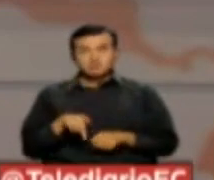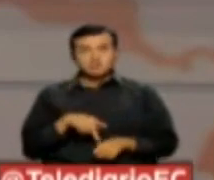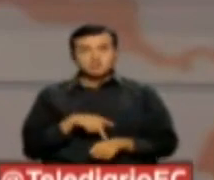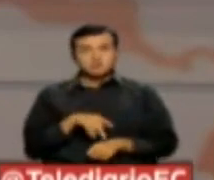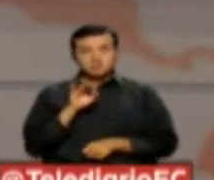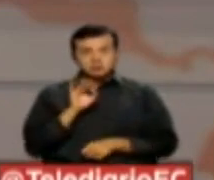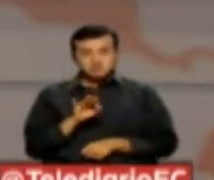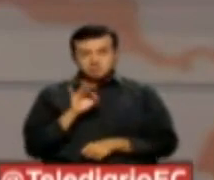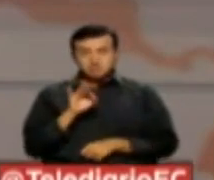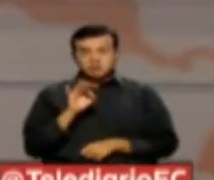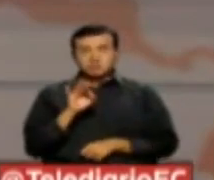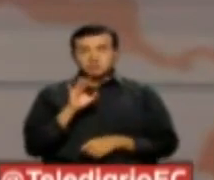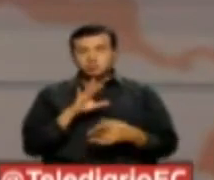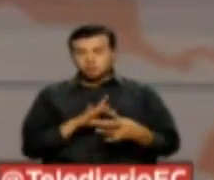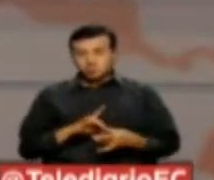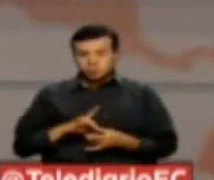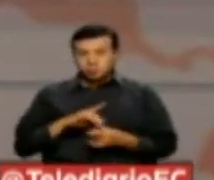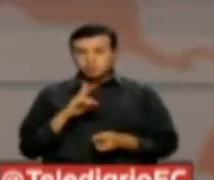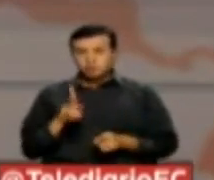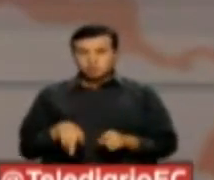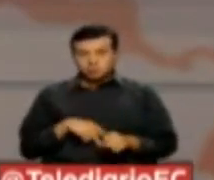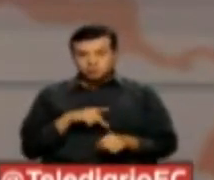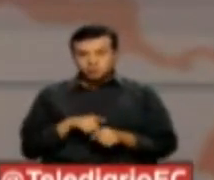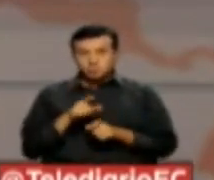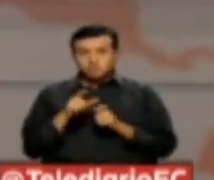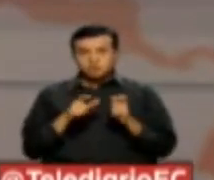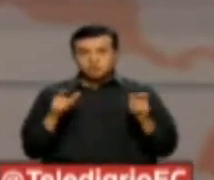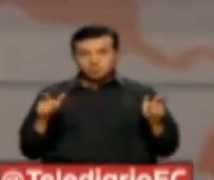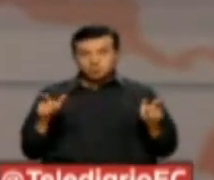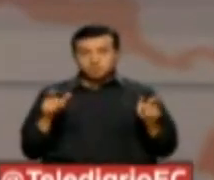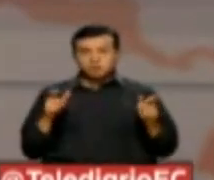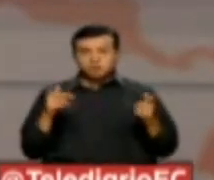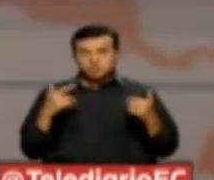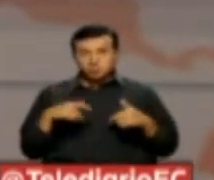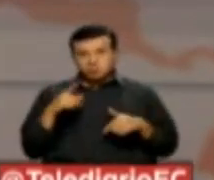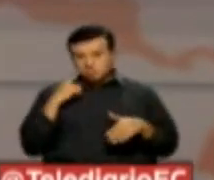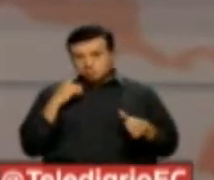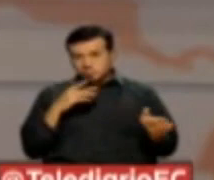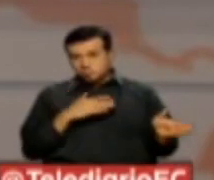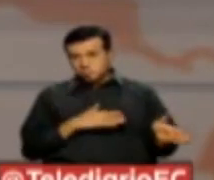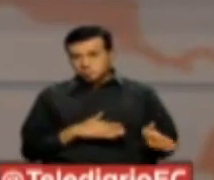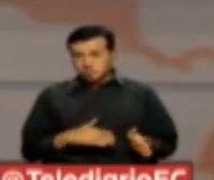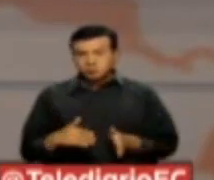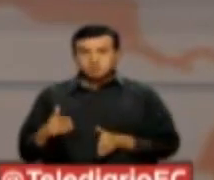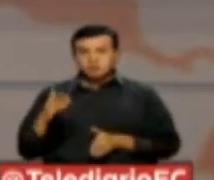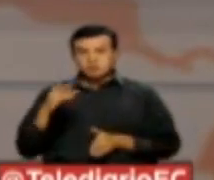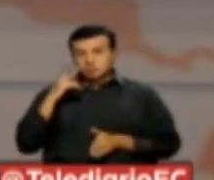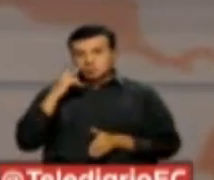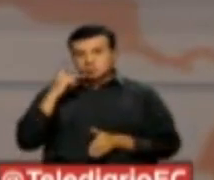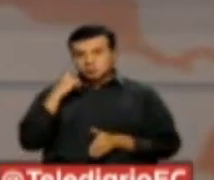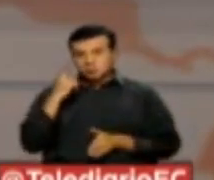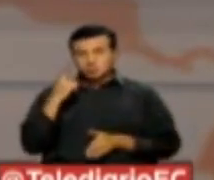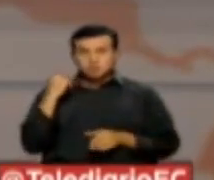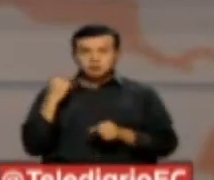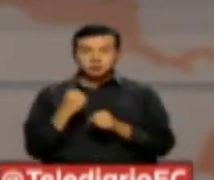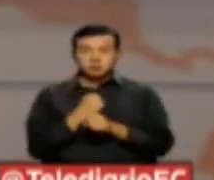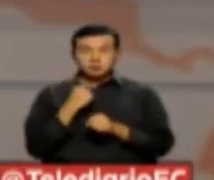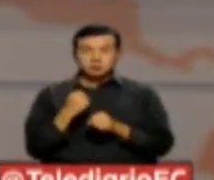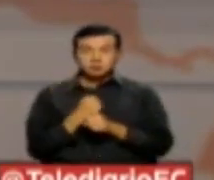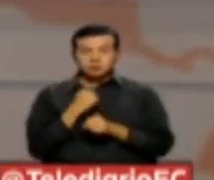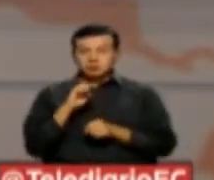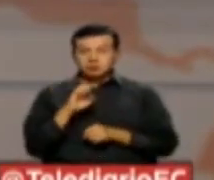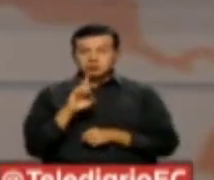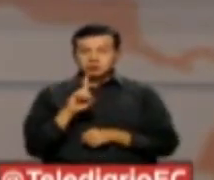con cuenteros profesionales con artistas de la ley de la lectura estamos trabajando con